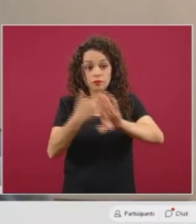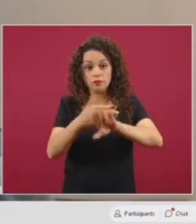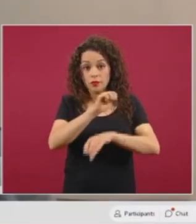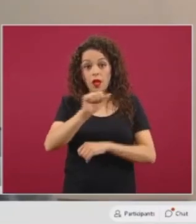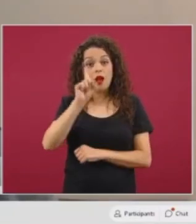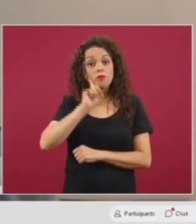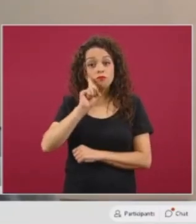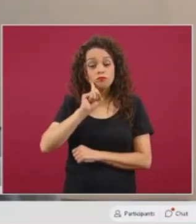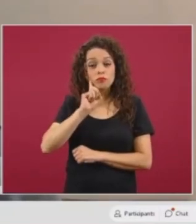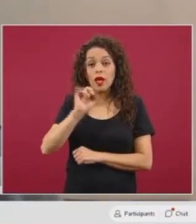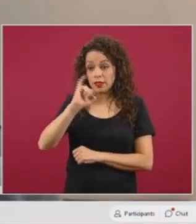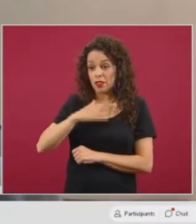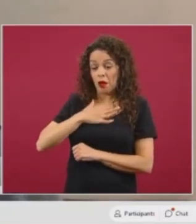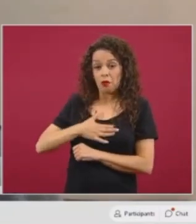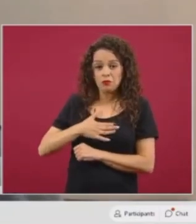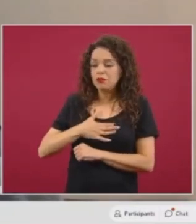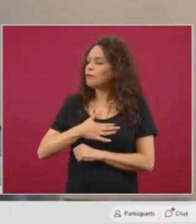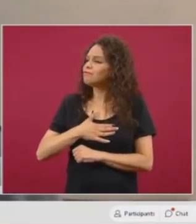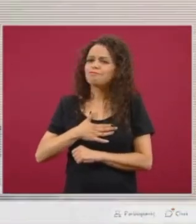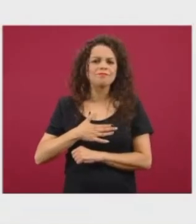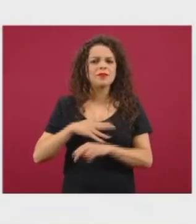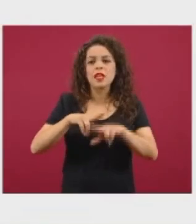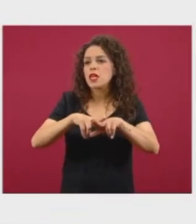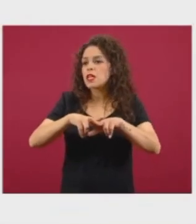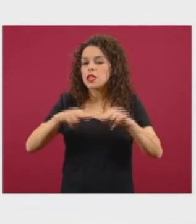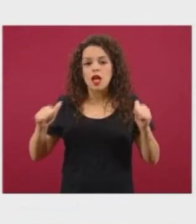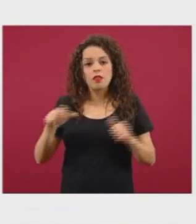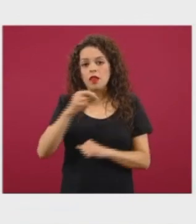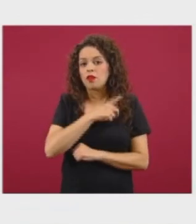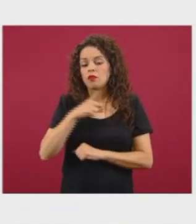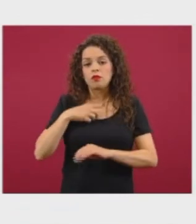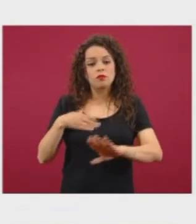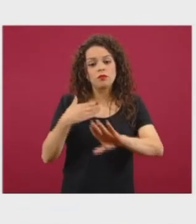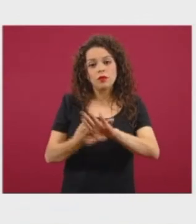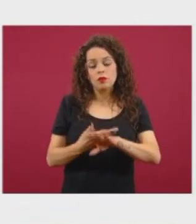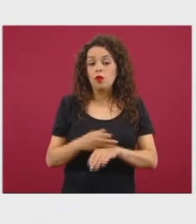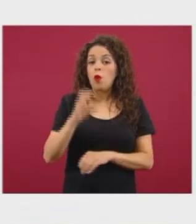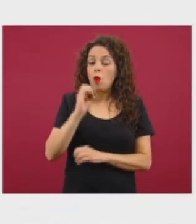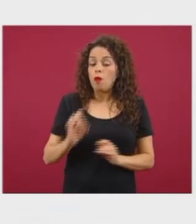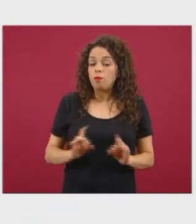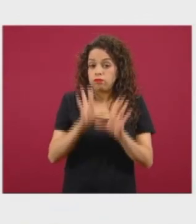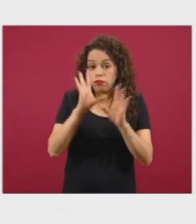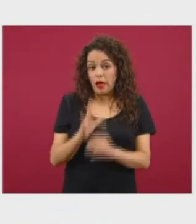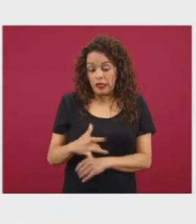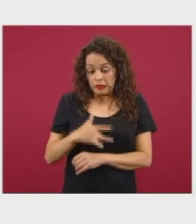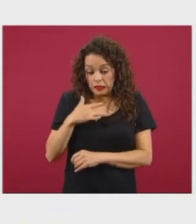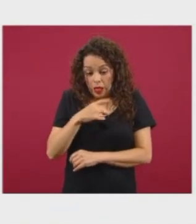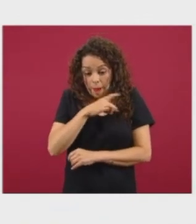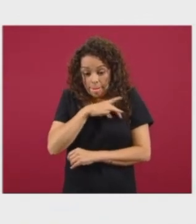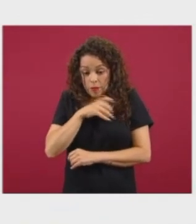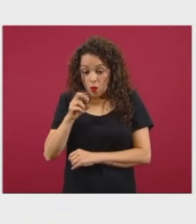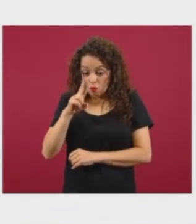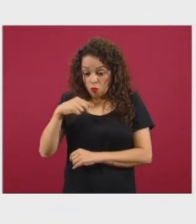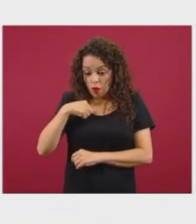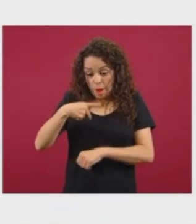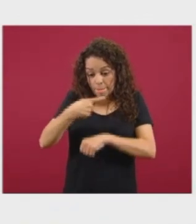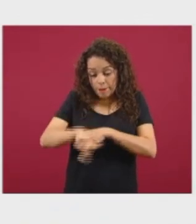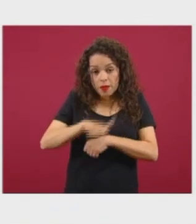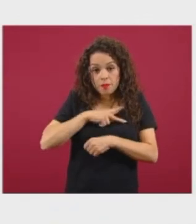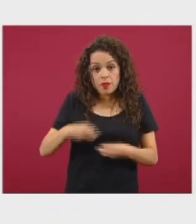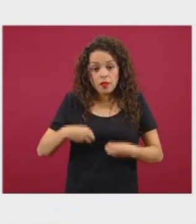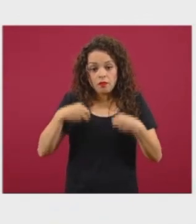a todas y todos en nuestro país, si sienten miedo por su integridad o su vida, pueden hacer uso de la